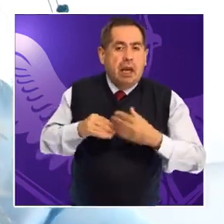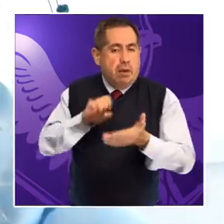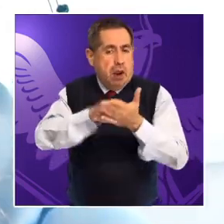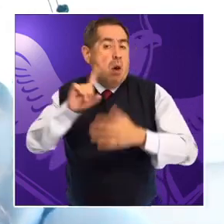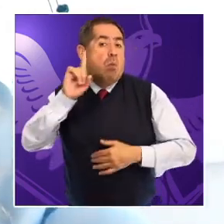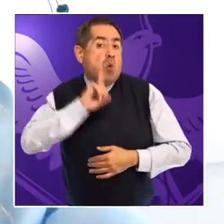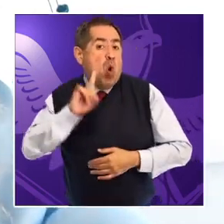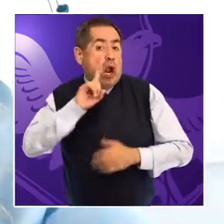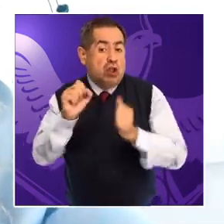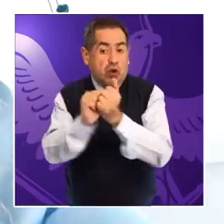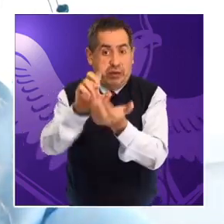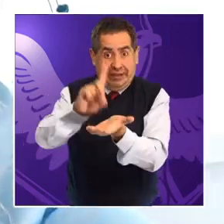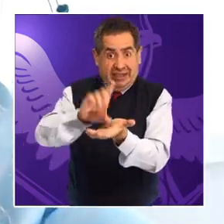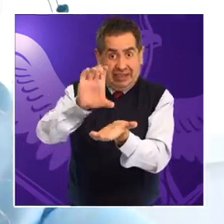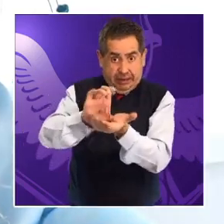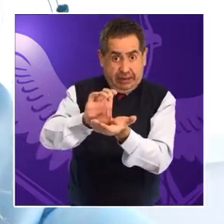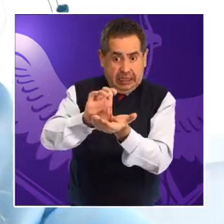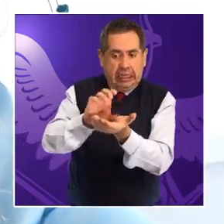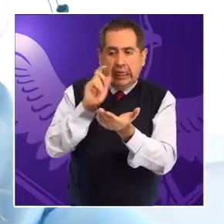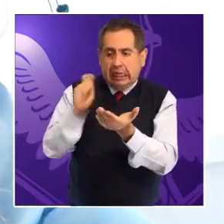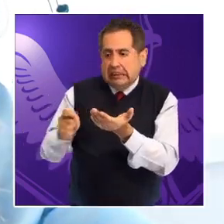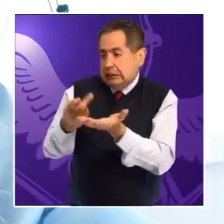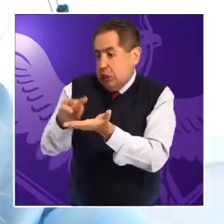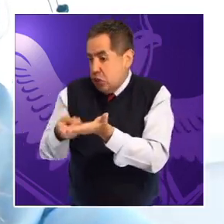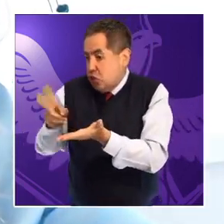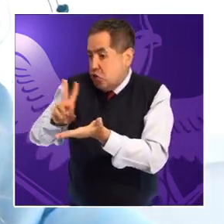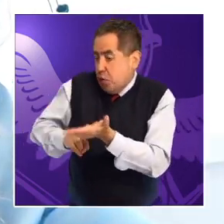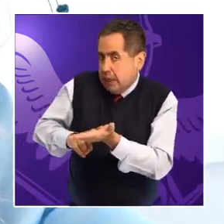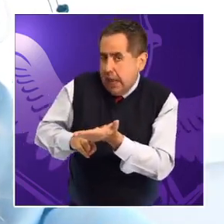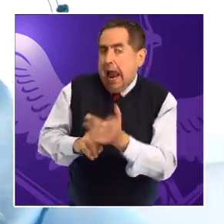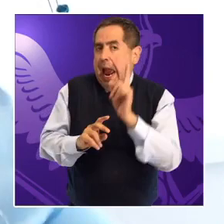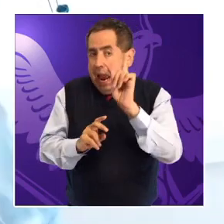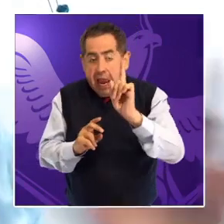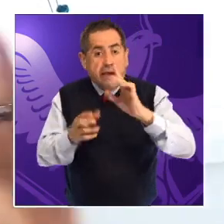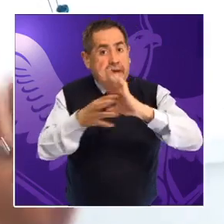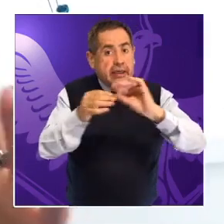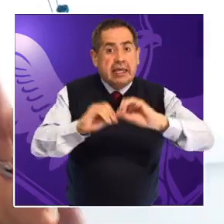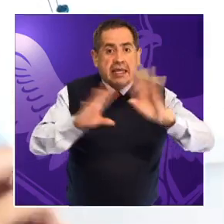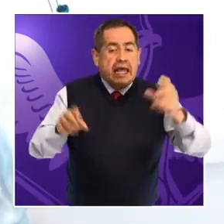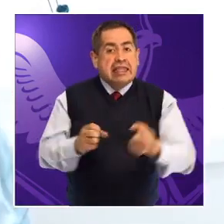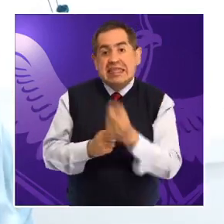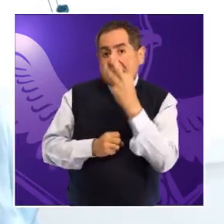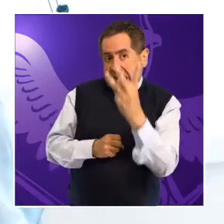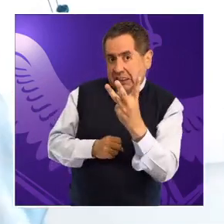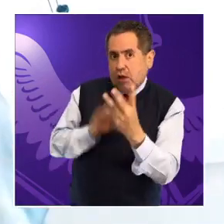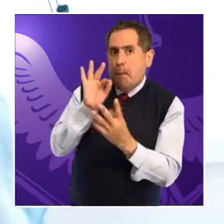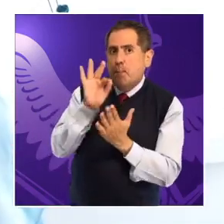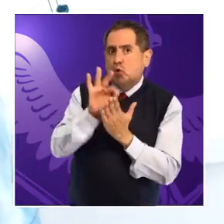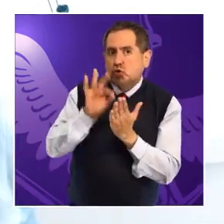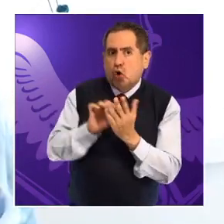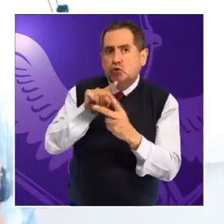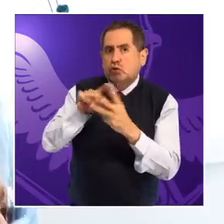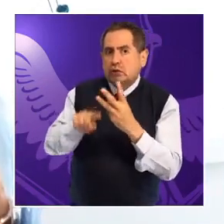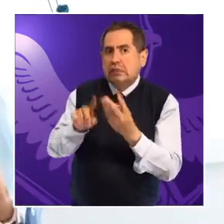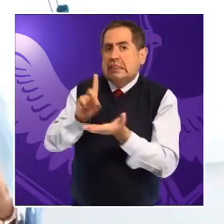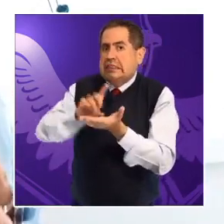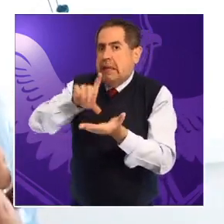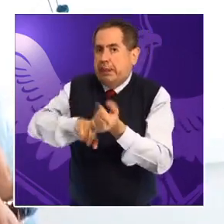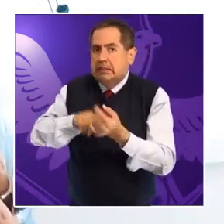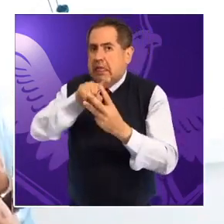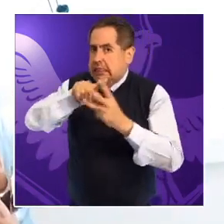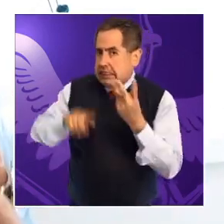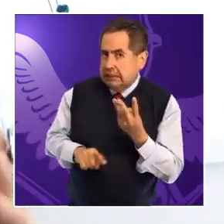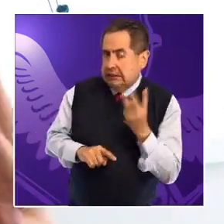con discapacidad y hablamos de estas intersecciones, creo que sí hay que tener presente tres dimensiones de la discapacidad. Esas tres